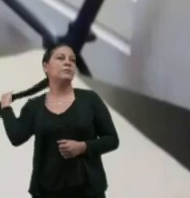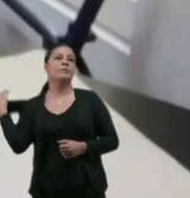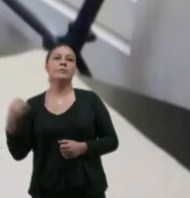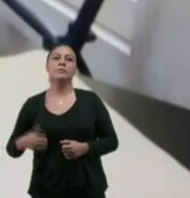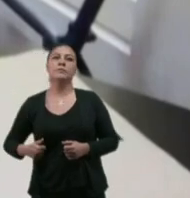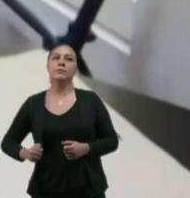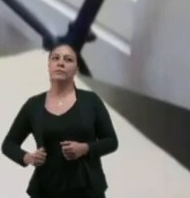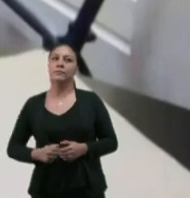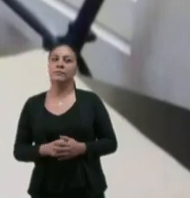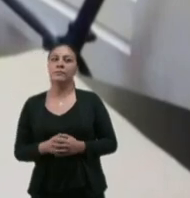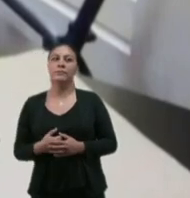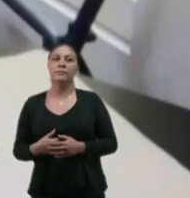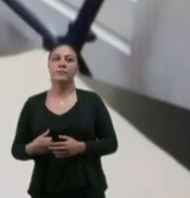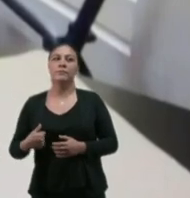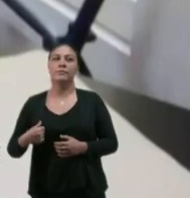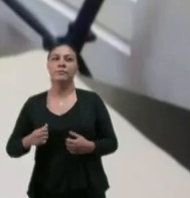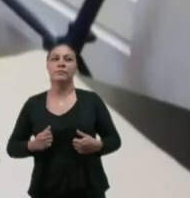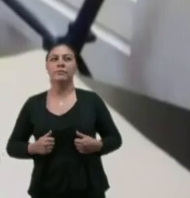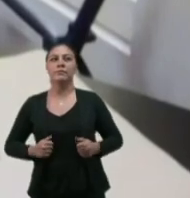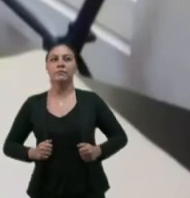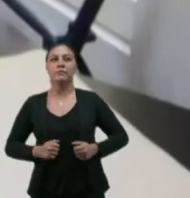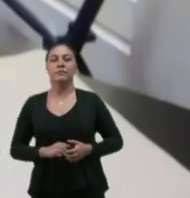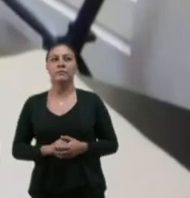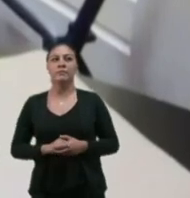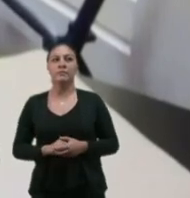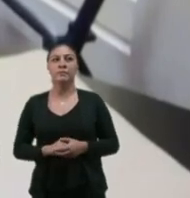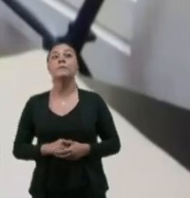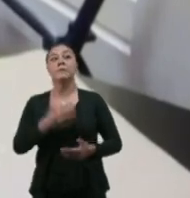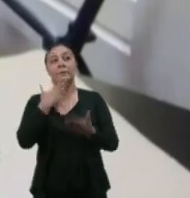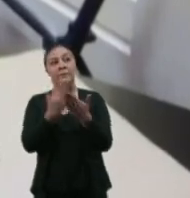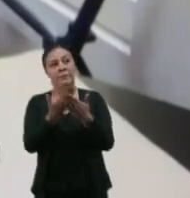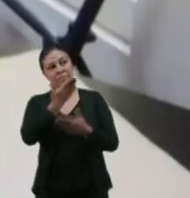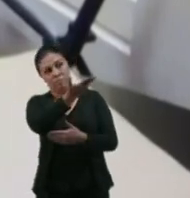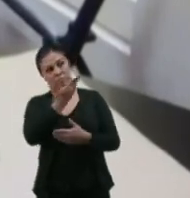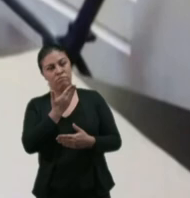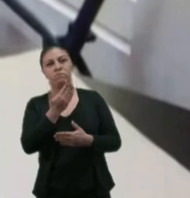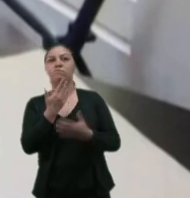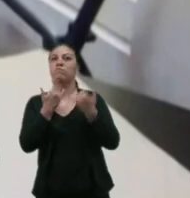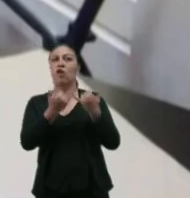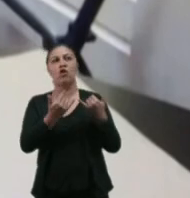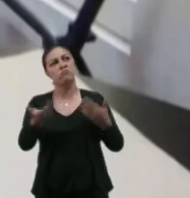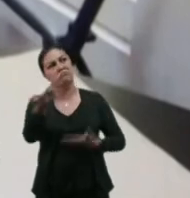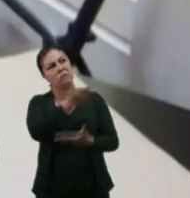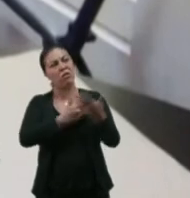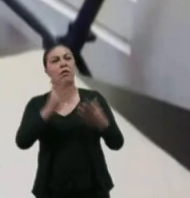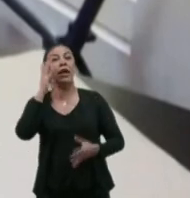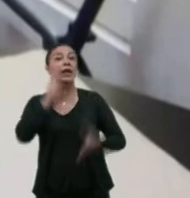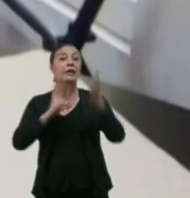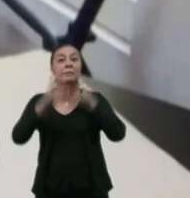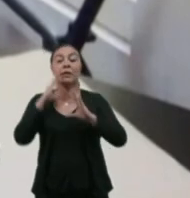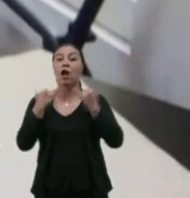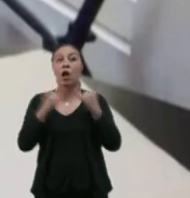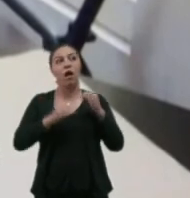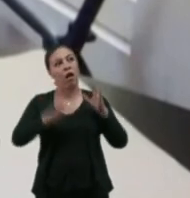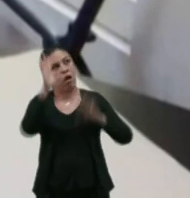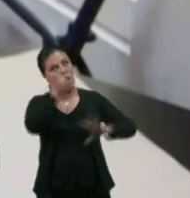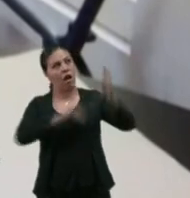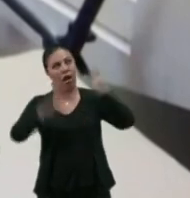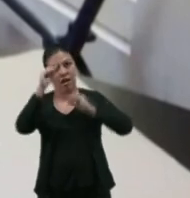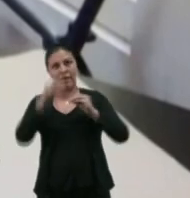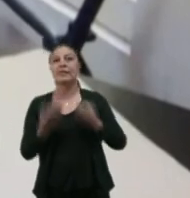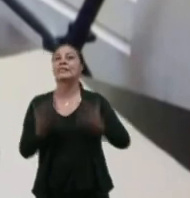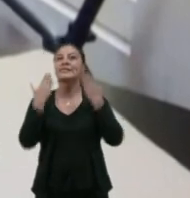Esta oportunidad y te la pasamos a ti y esperamos que estos aprendizajes que tanto Uri como yo hemos compartido sean útiles